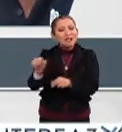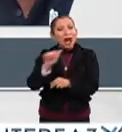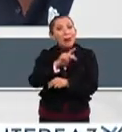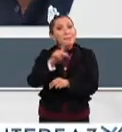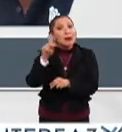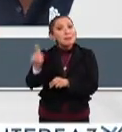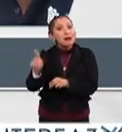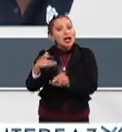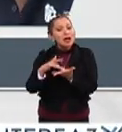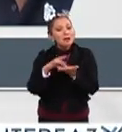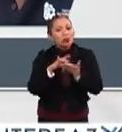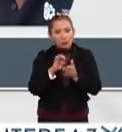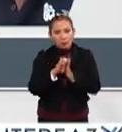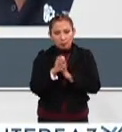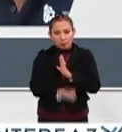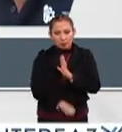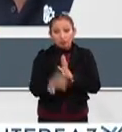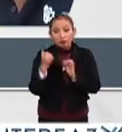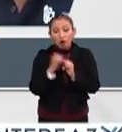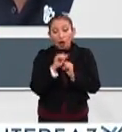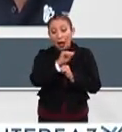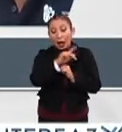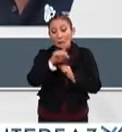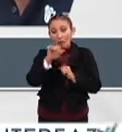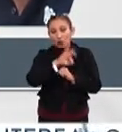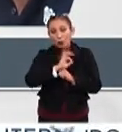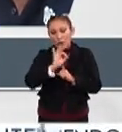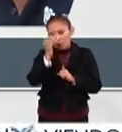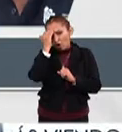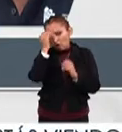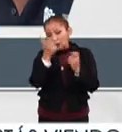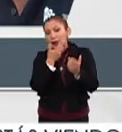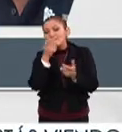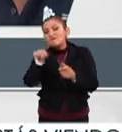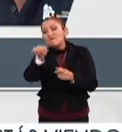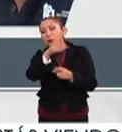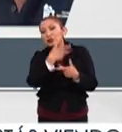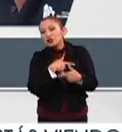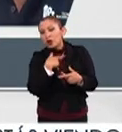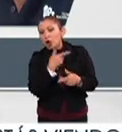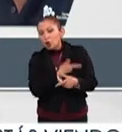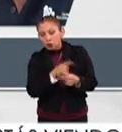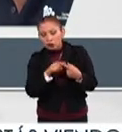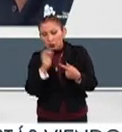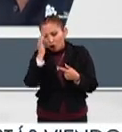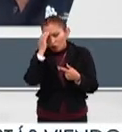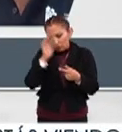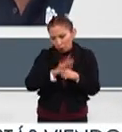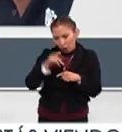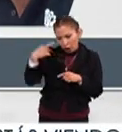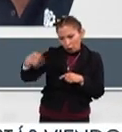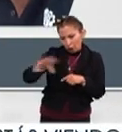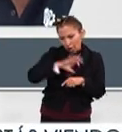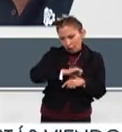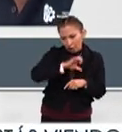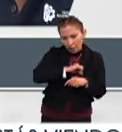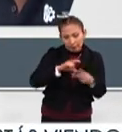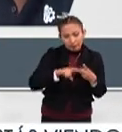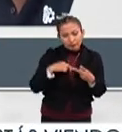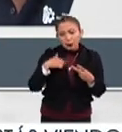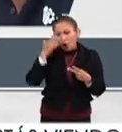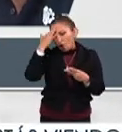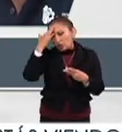tienen las apps. Por ejemplo, a través de una app yo puedo conocer hábitos de los usuarios, puedo conocer cuáles son sus